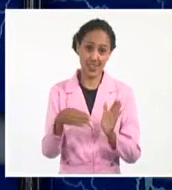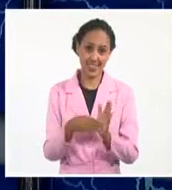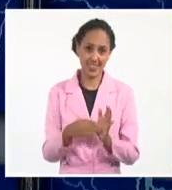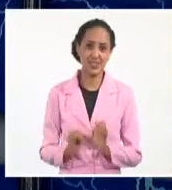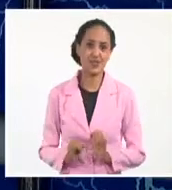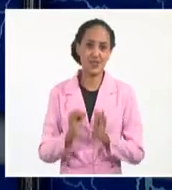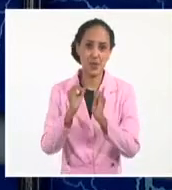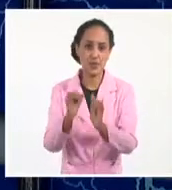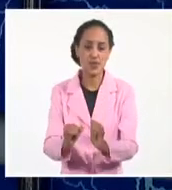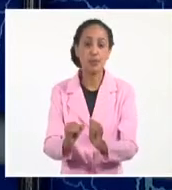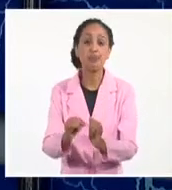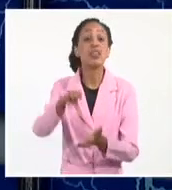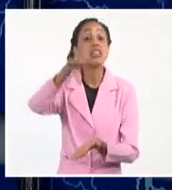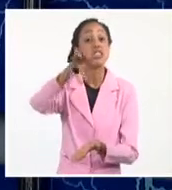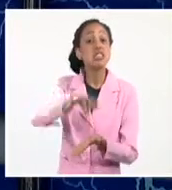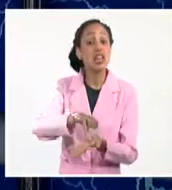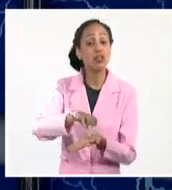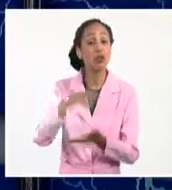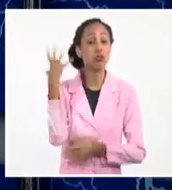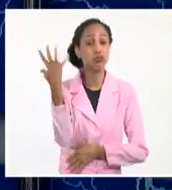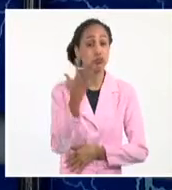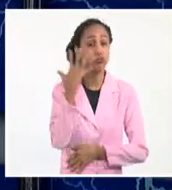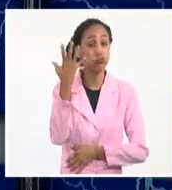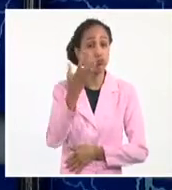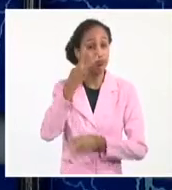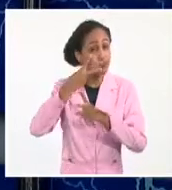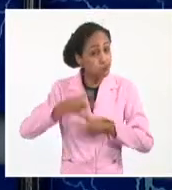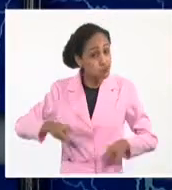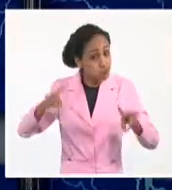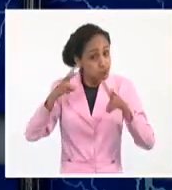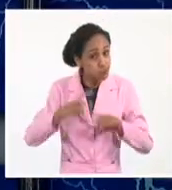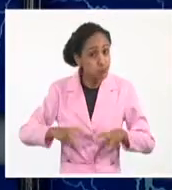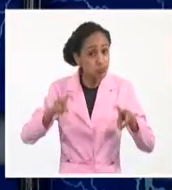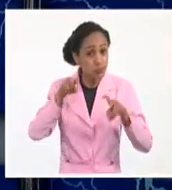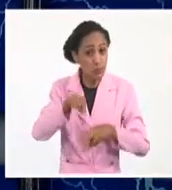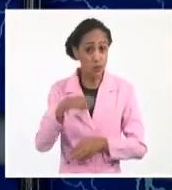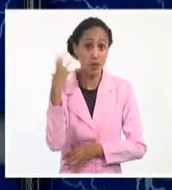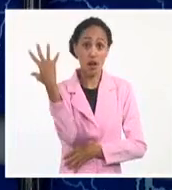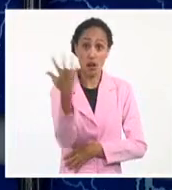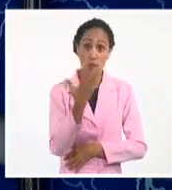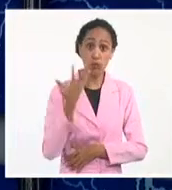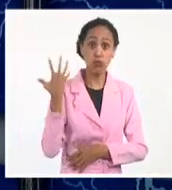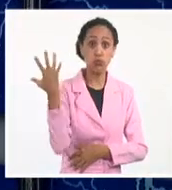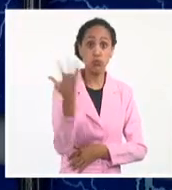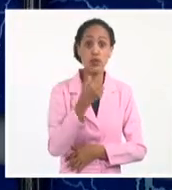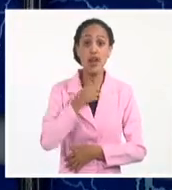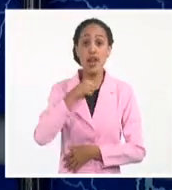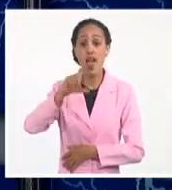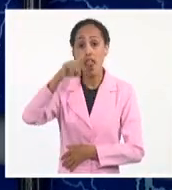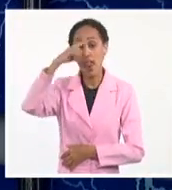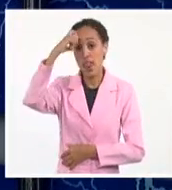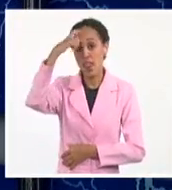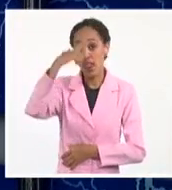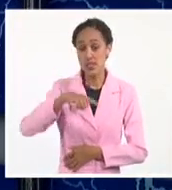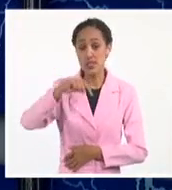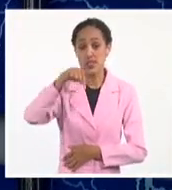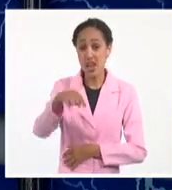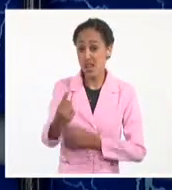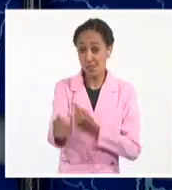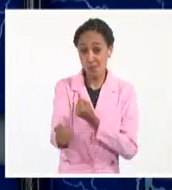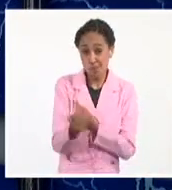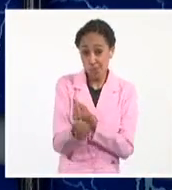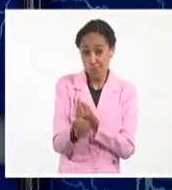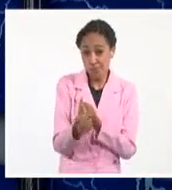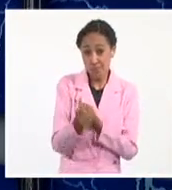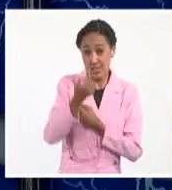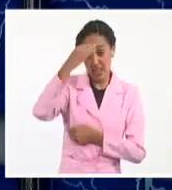información del Centro de Pronósticos del Instituto de Meteorología, la tormenta tropical Elsa continúa acercándose a nuestro país.